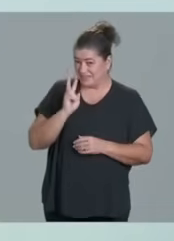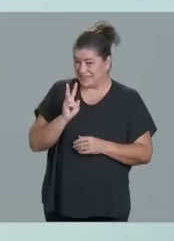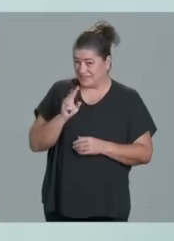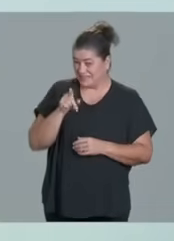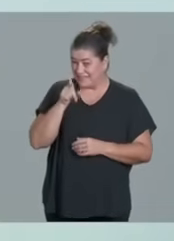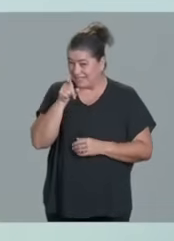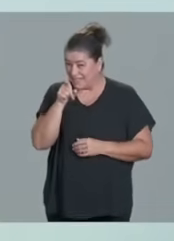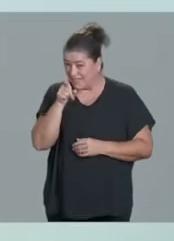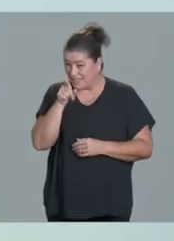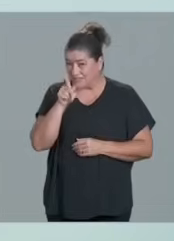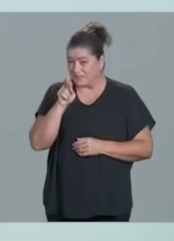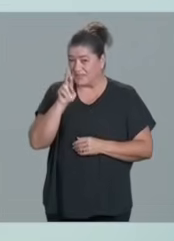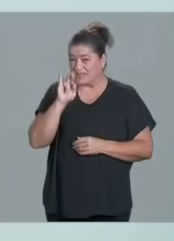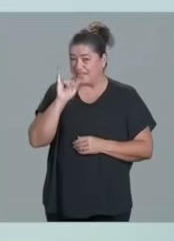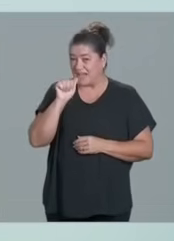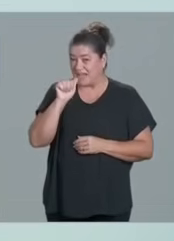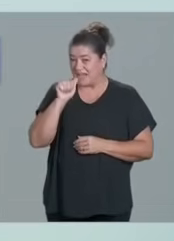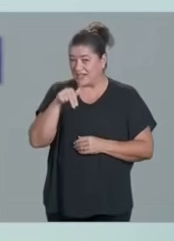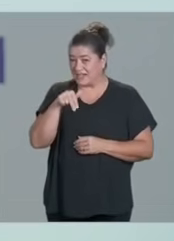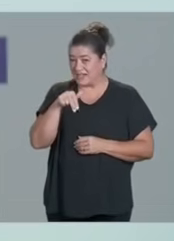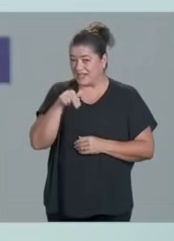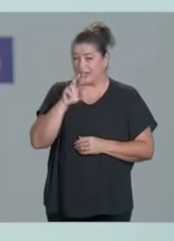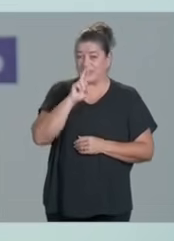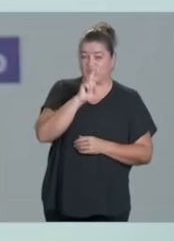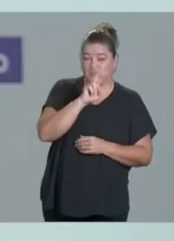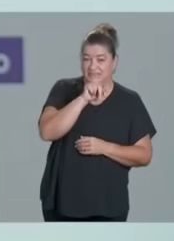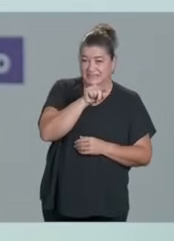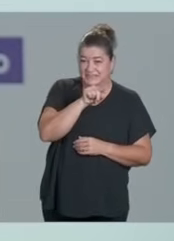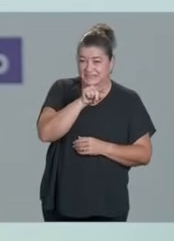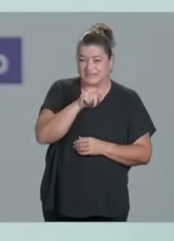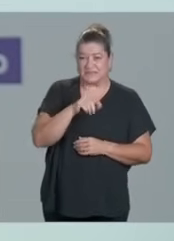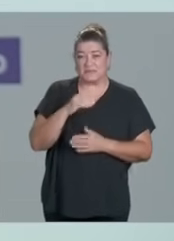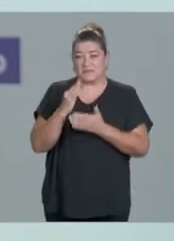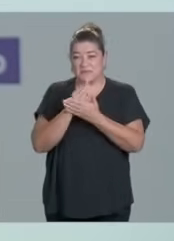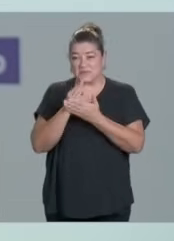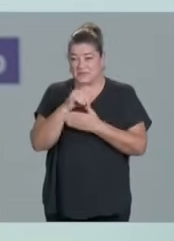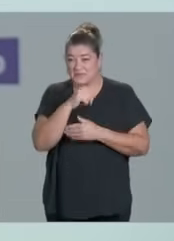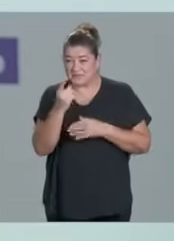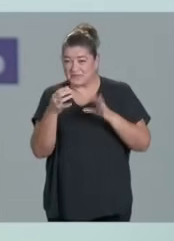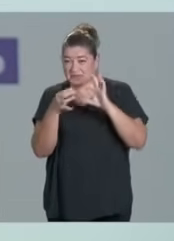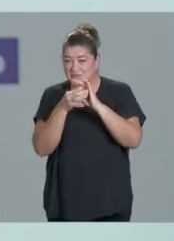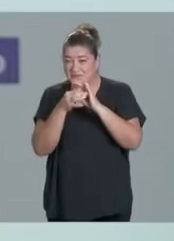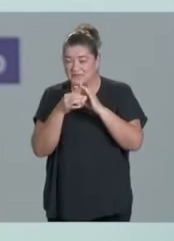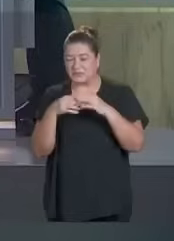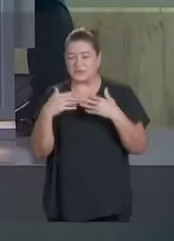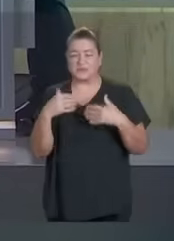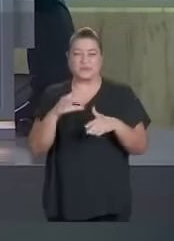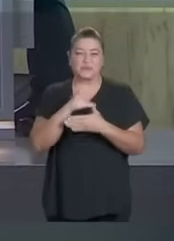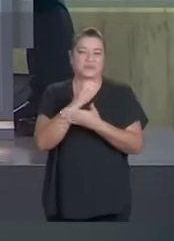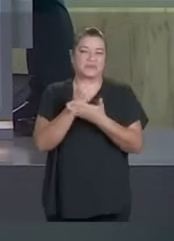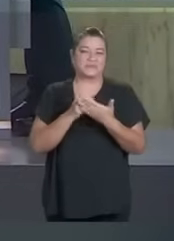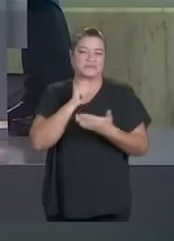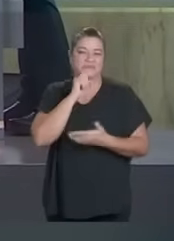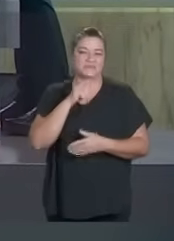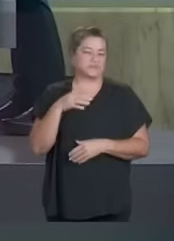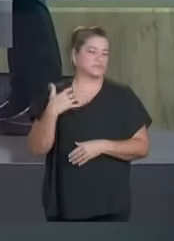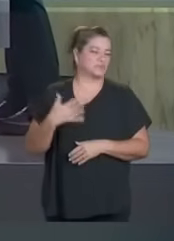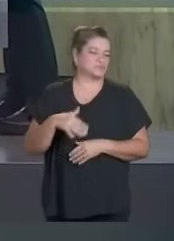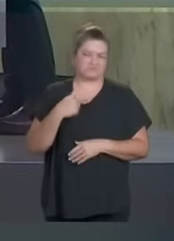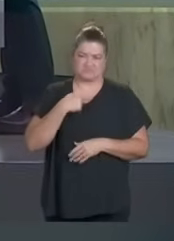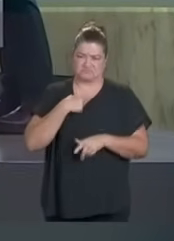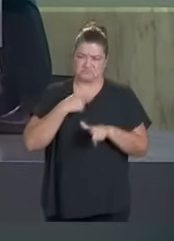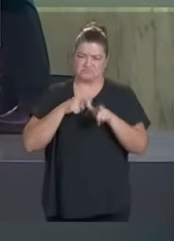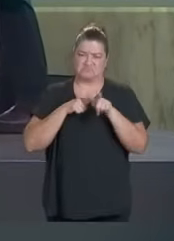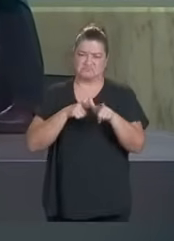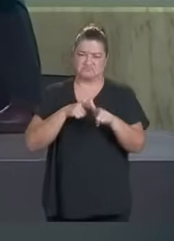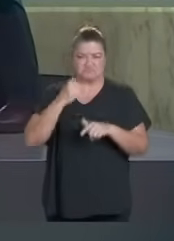PRIAN, porque ahí me andaban inventando algo. Quiero seguir con las propuestas. Quiero seguir con las propuestas que tenemos para México. Nosotros